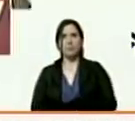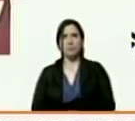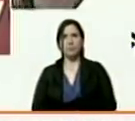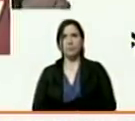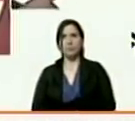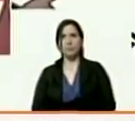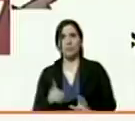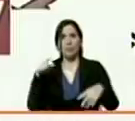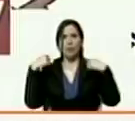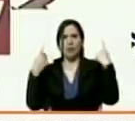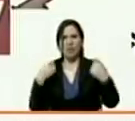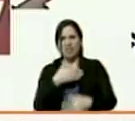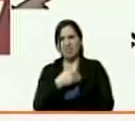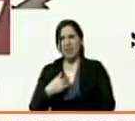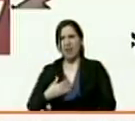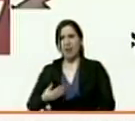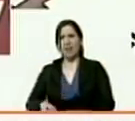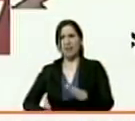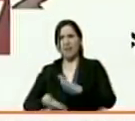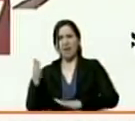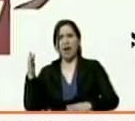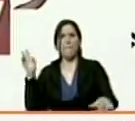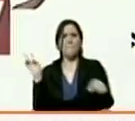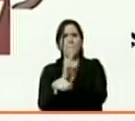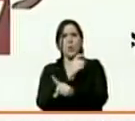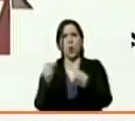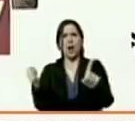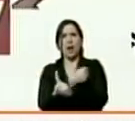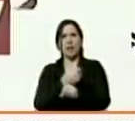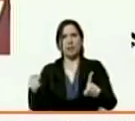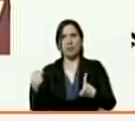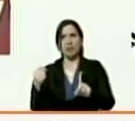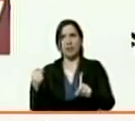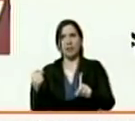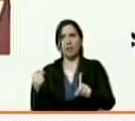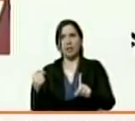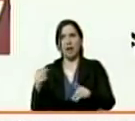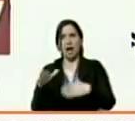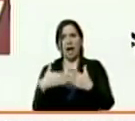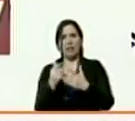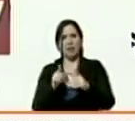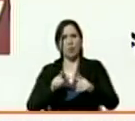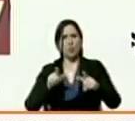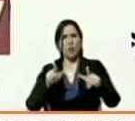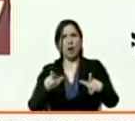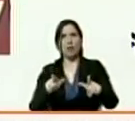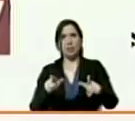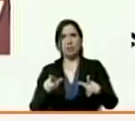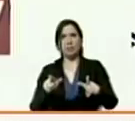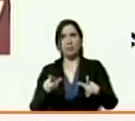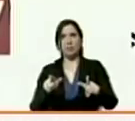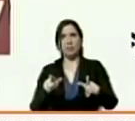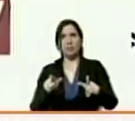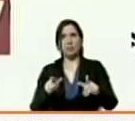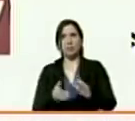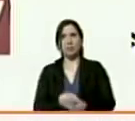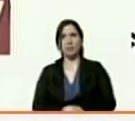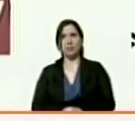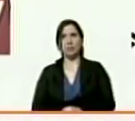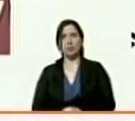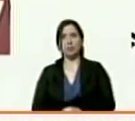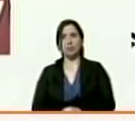Quieren llevar su violencia a una cosa, a un lugar de tanta